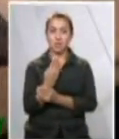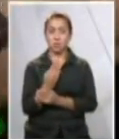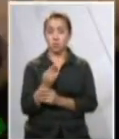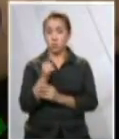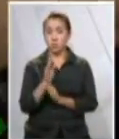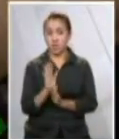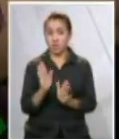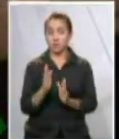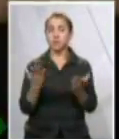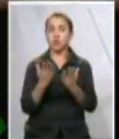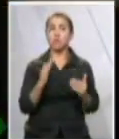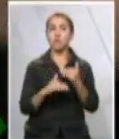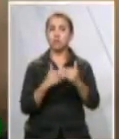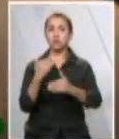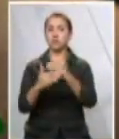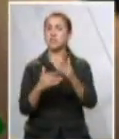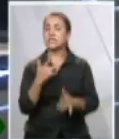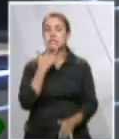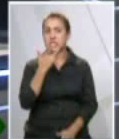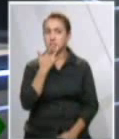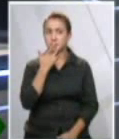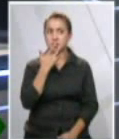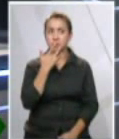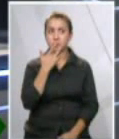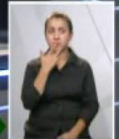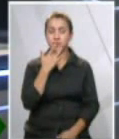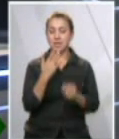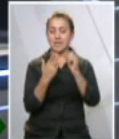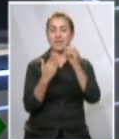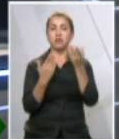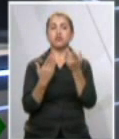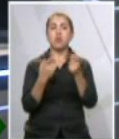Eso. ¿Cómo funciona? Es súper simple. Está hecho,